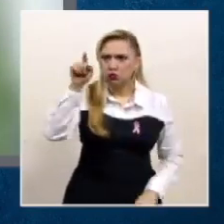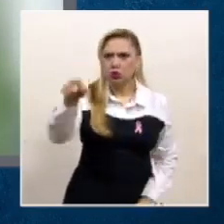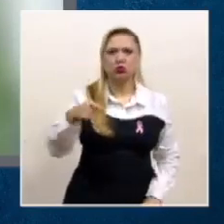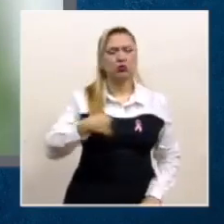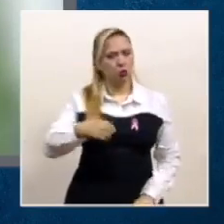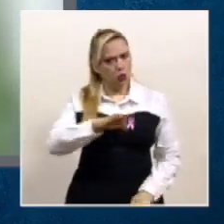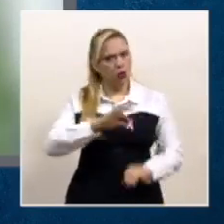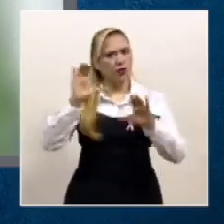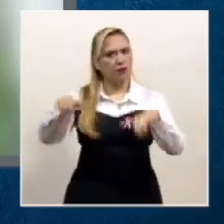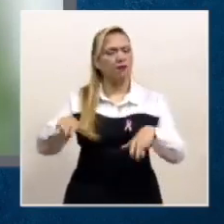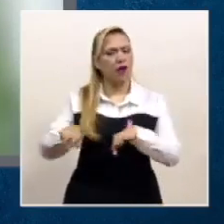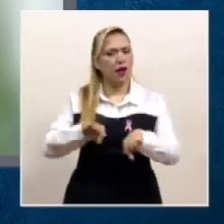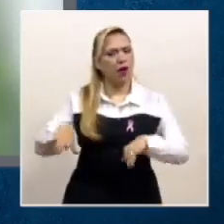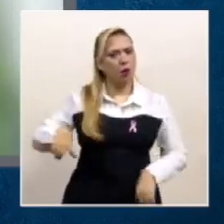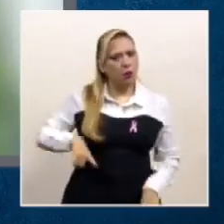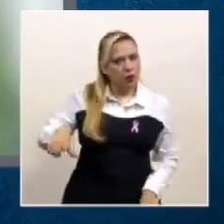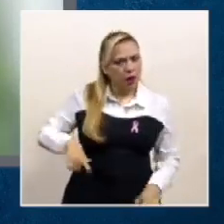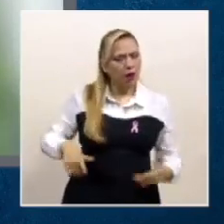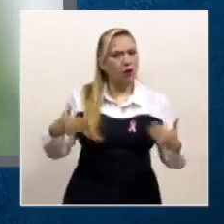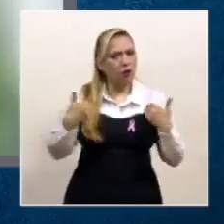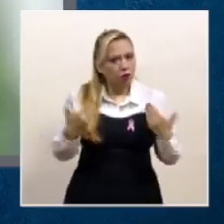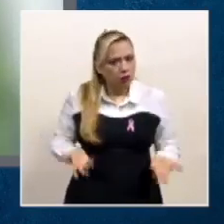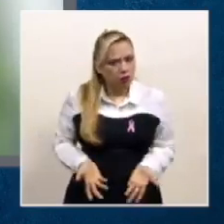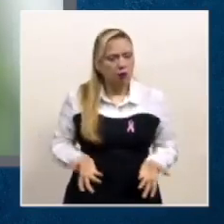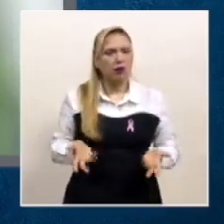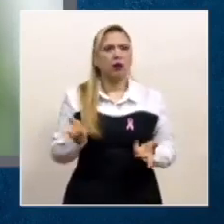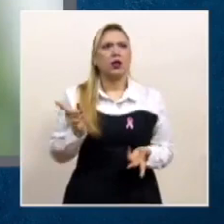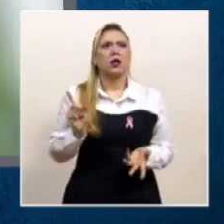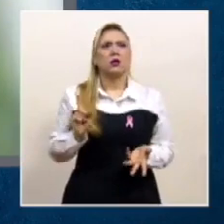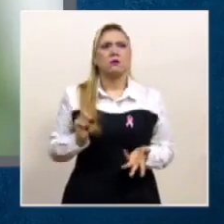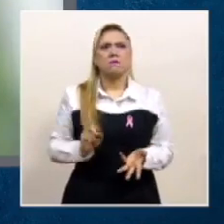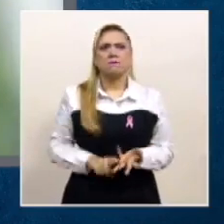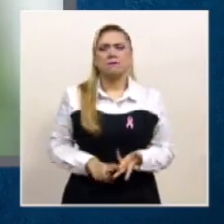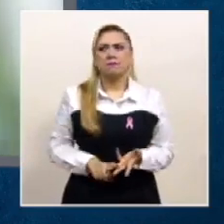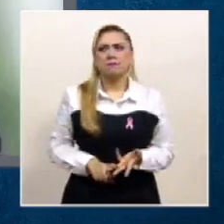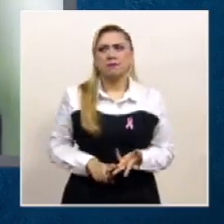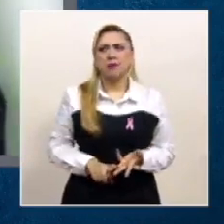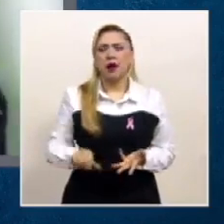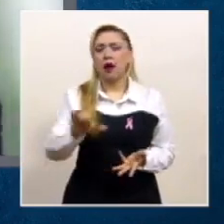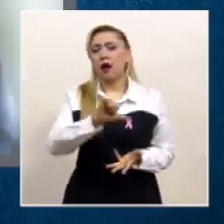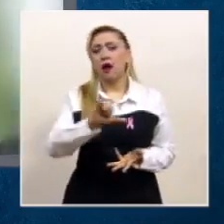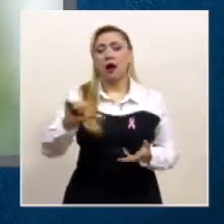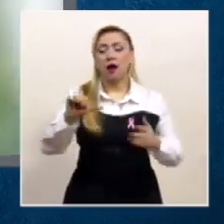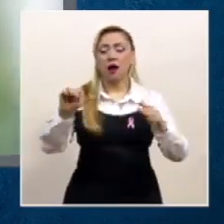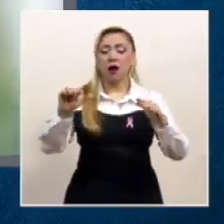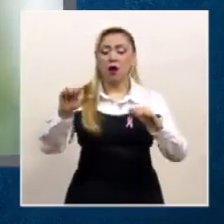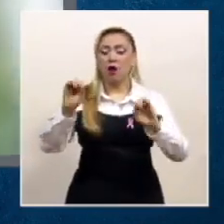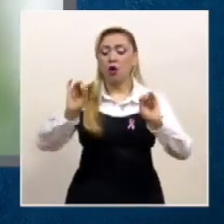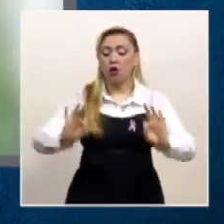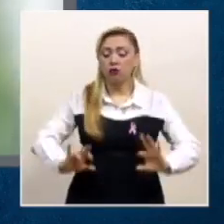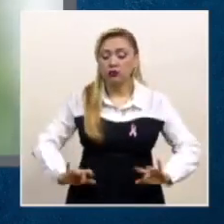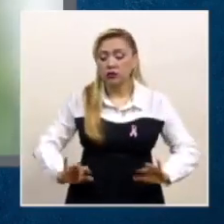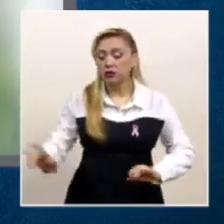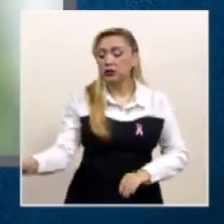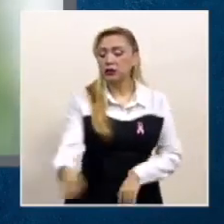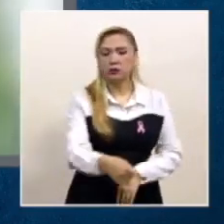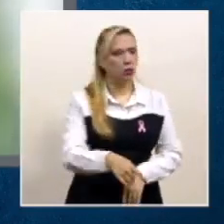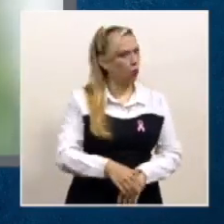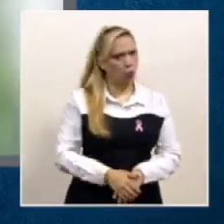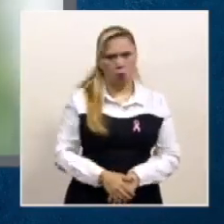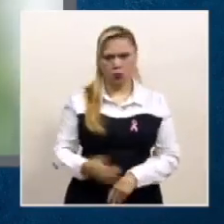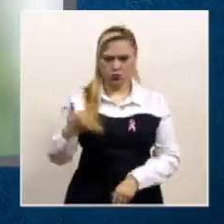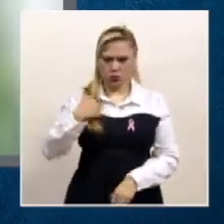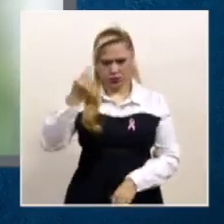servidoras públicas y no solo pues de cierto nivel, sino de ya tomadores de decisiones,